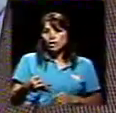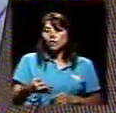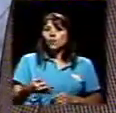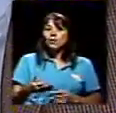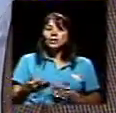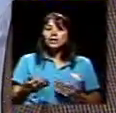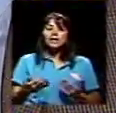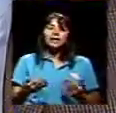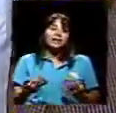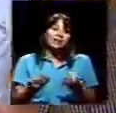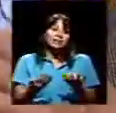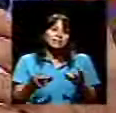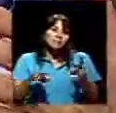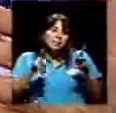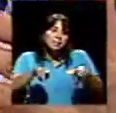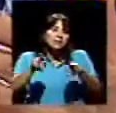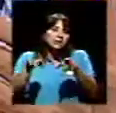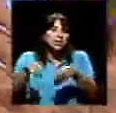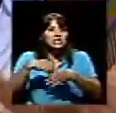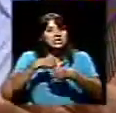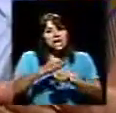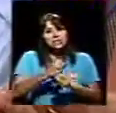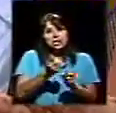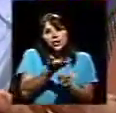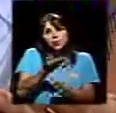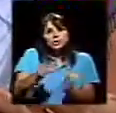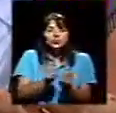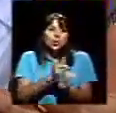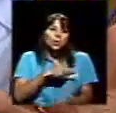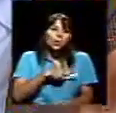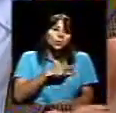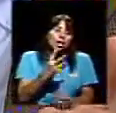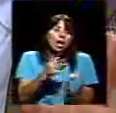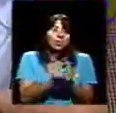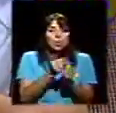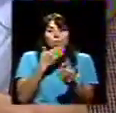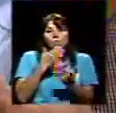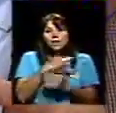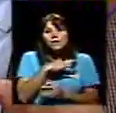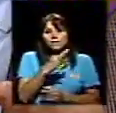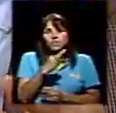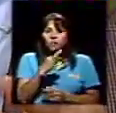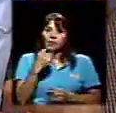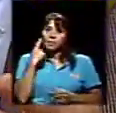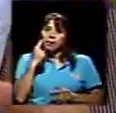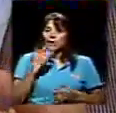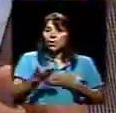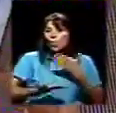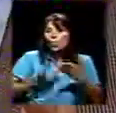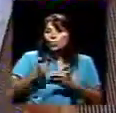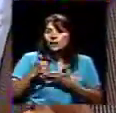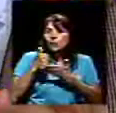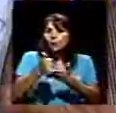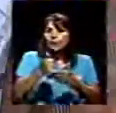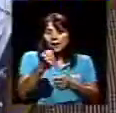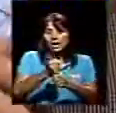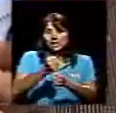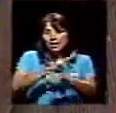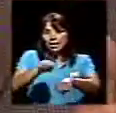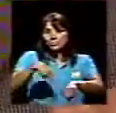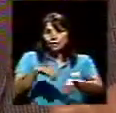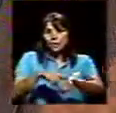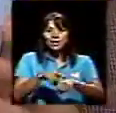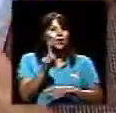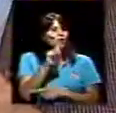fe, la voluntad de contribuir a la tarea nacional y no solo a los